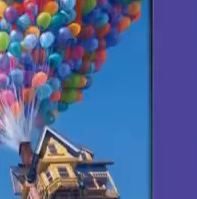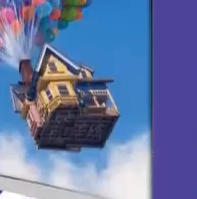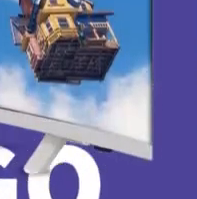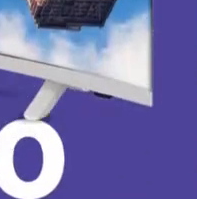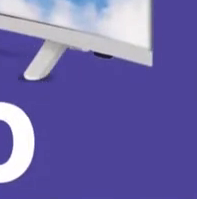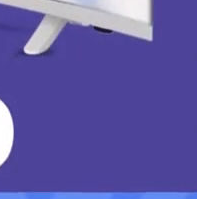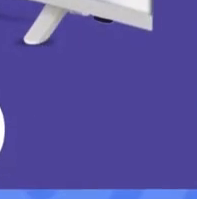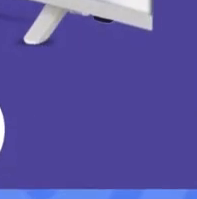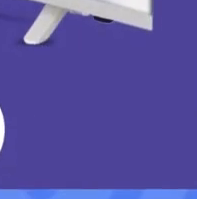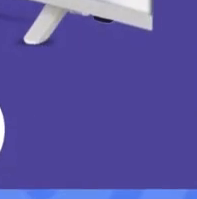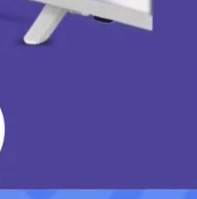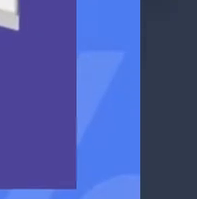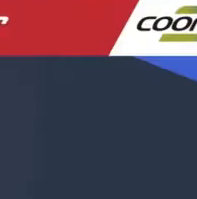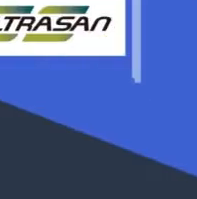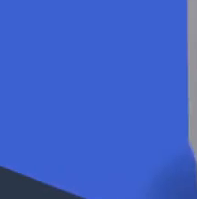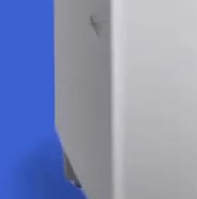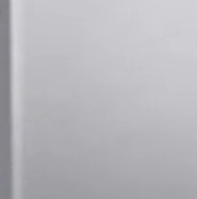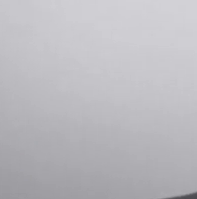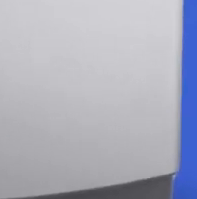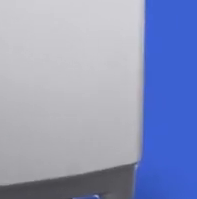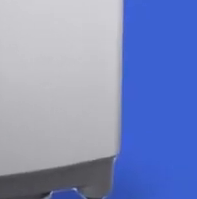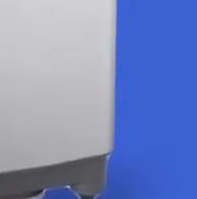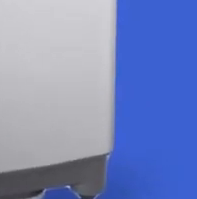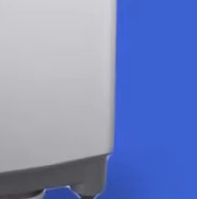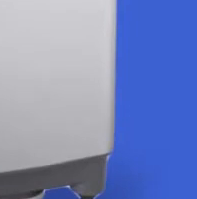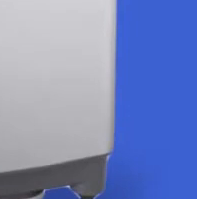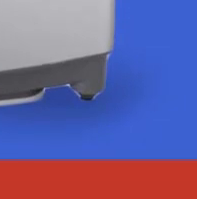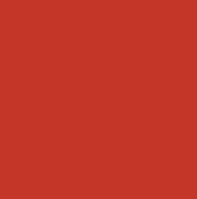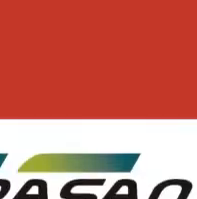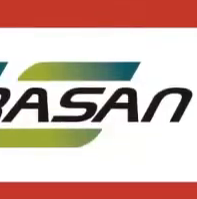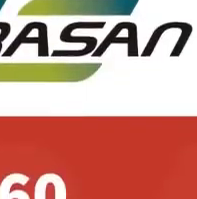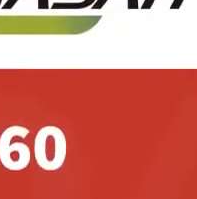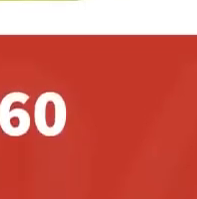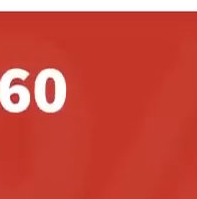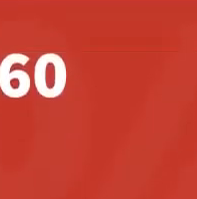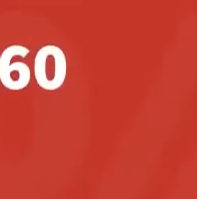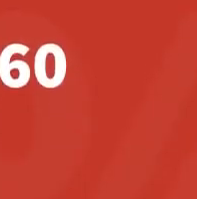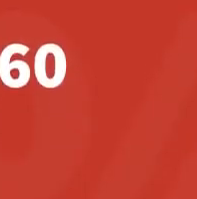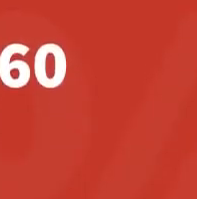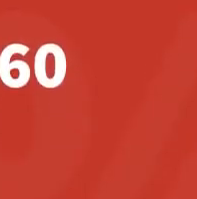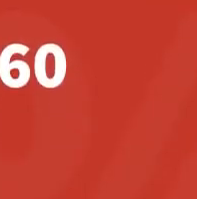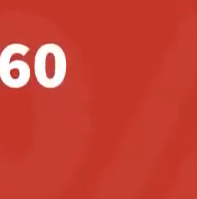pago personales con libranza y con la ESA. Nuestra pasión es mejorar su vida.